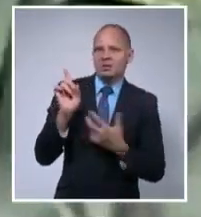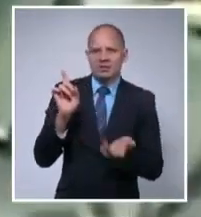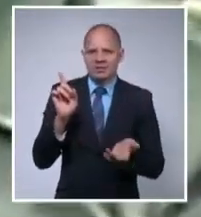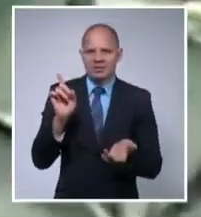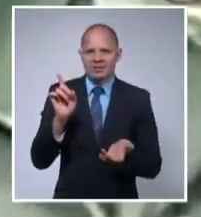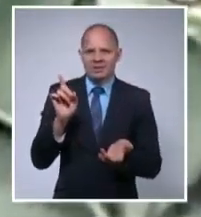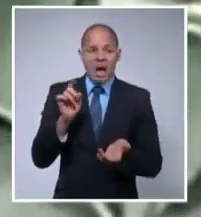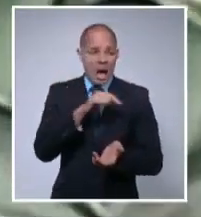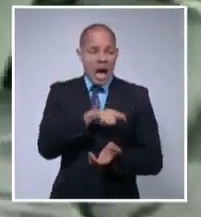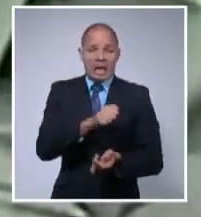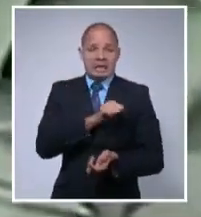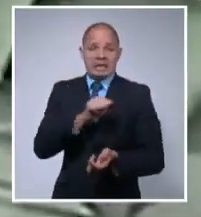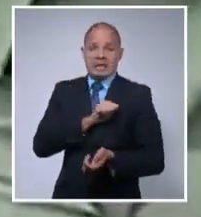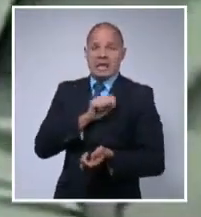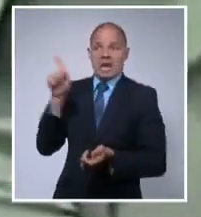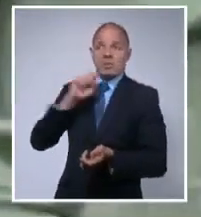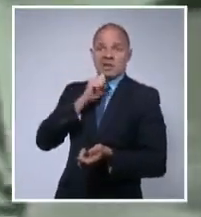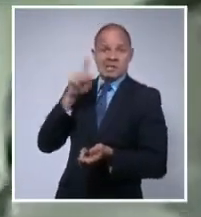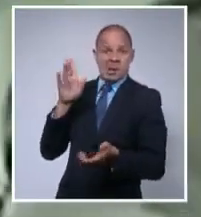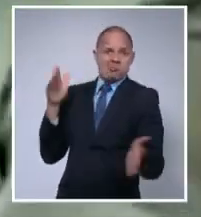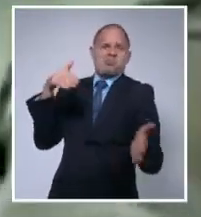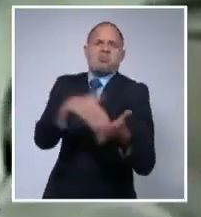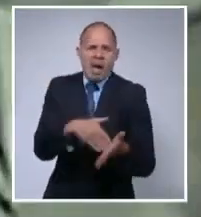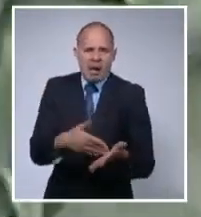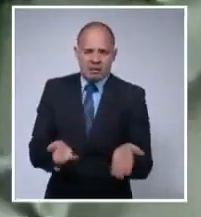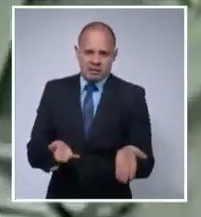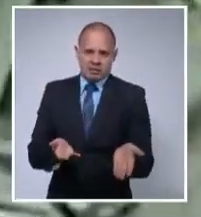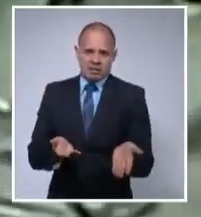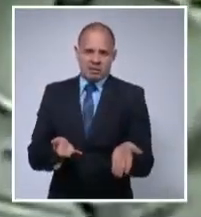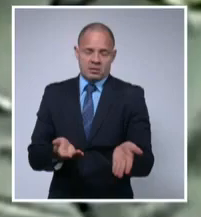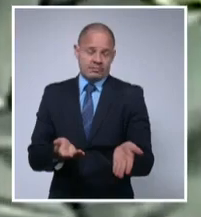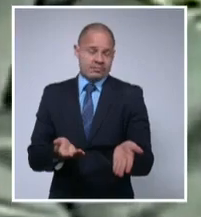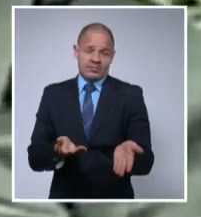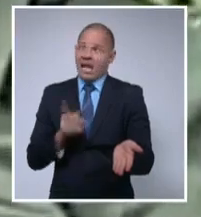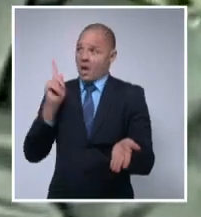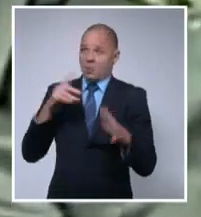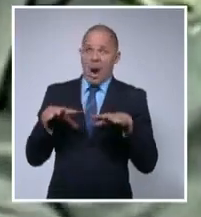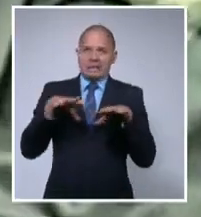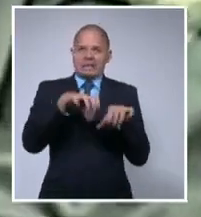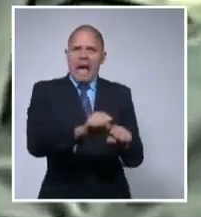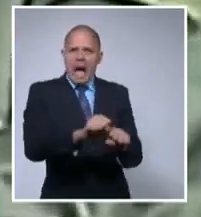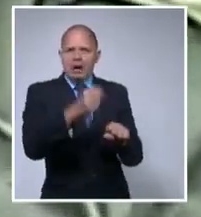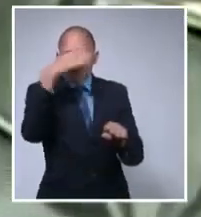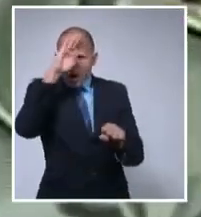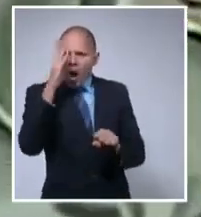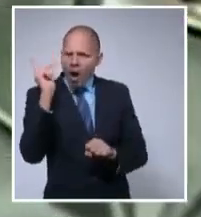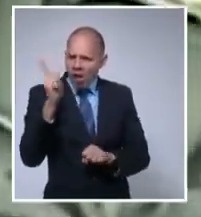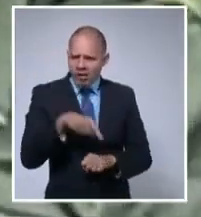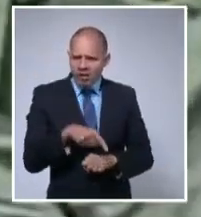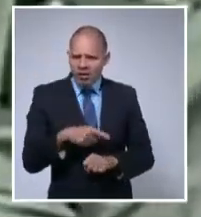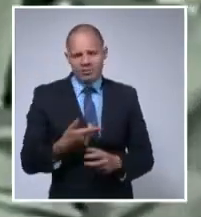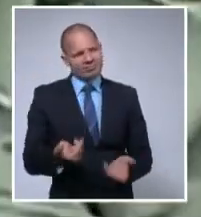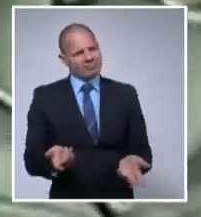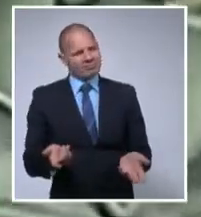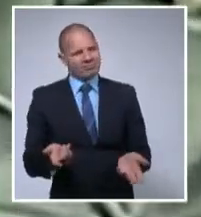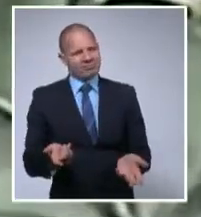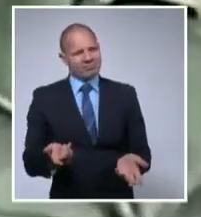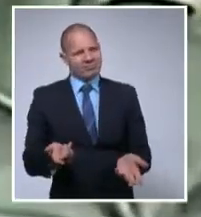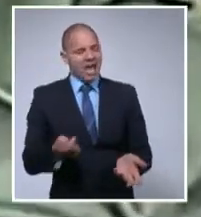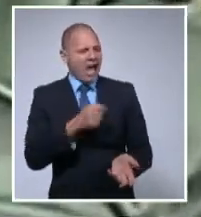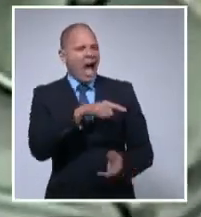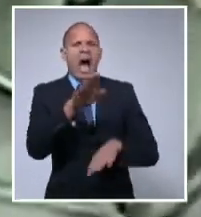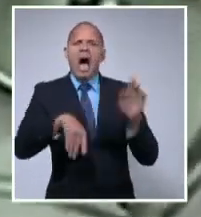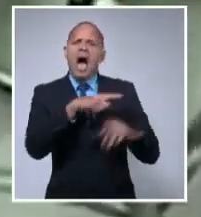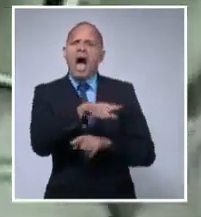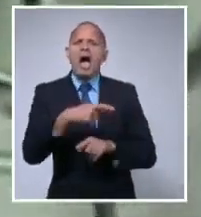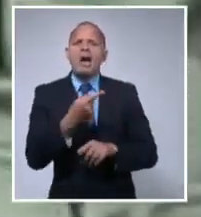agreda a Cuba. O para hacer la calumnia, forjar la calumnia con todo eso. No tenemos por qué. Hay que